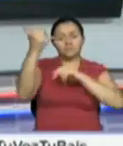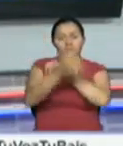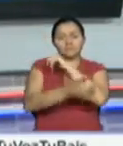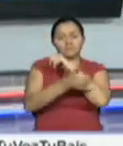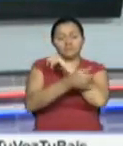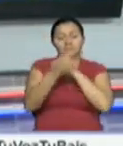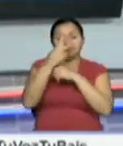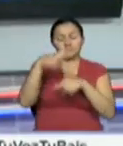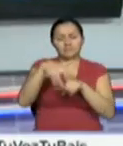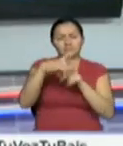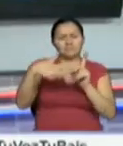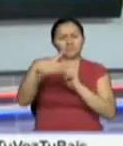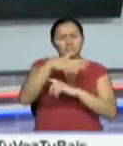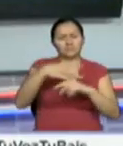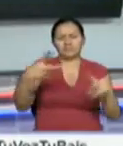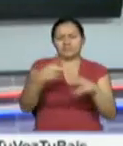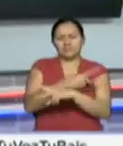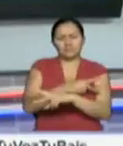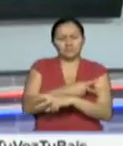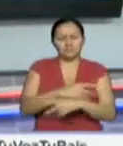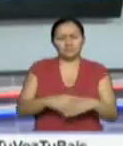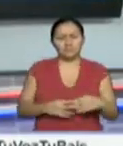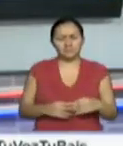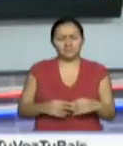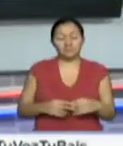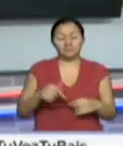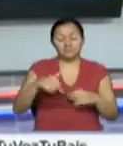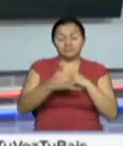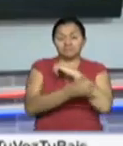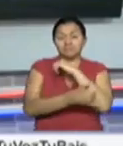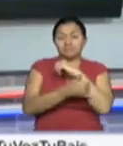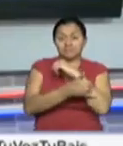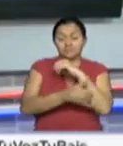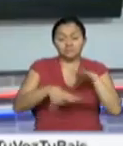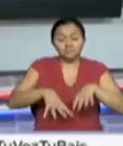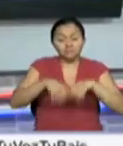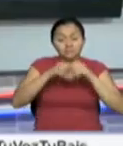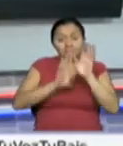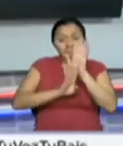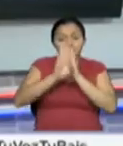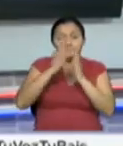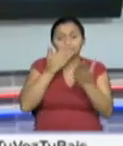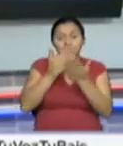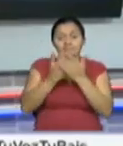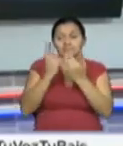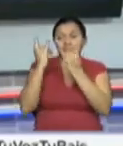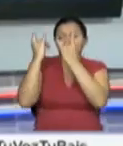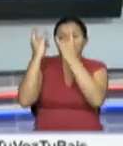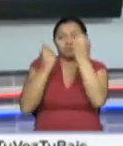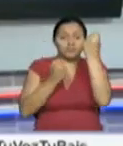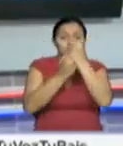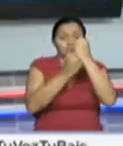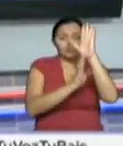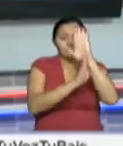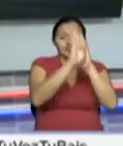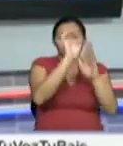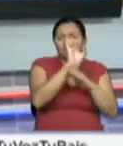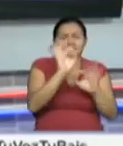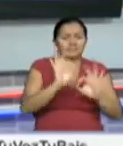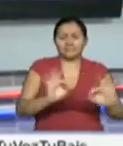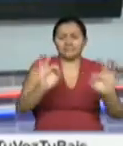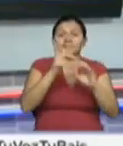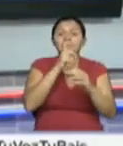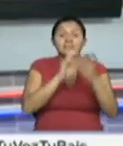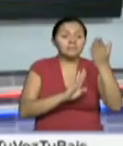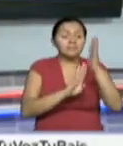porque la situación era insostenible. Al país no lo rescataron los millonarios ni los banqueros. Lo